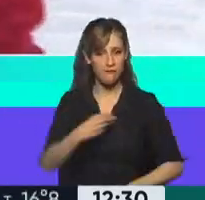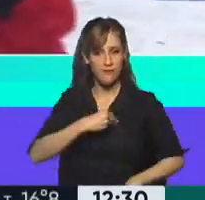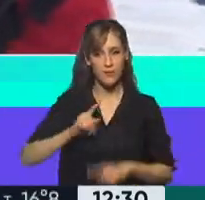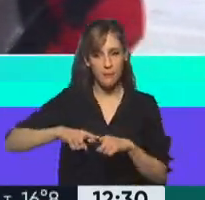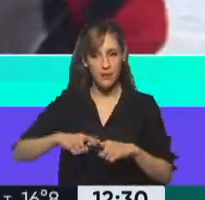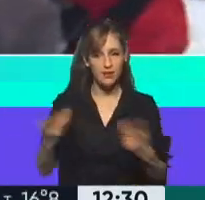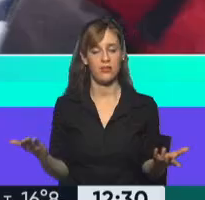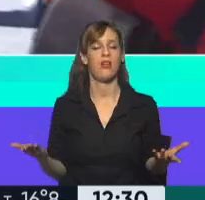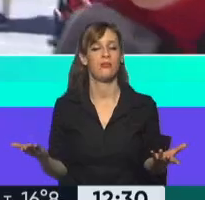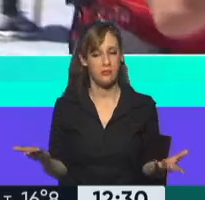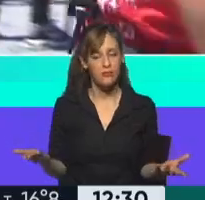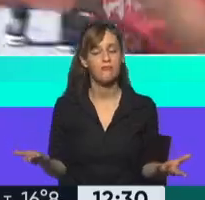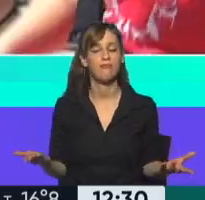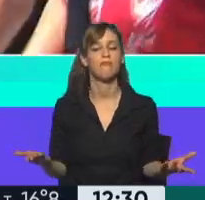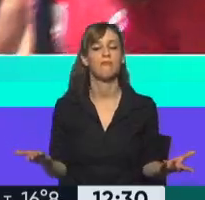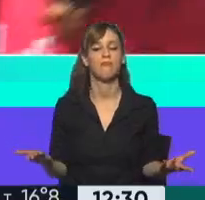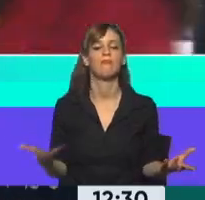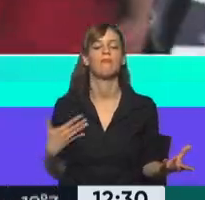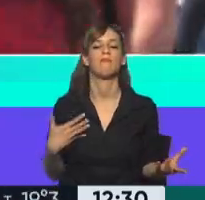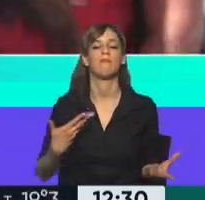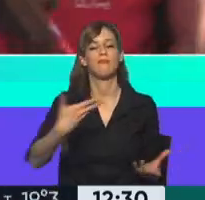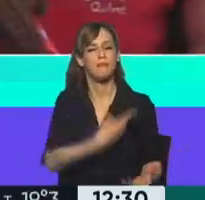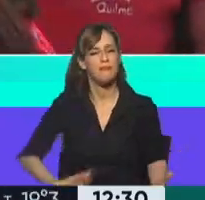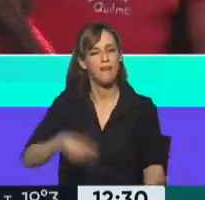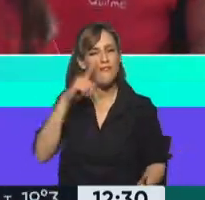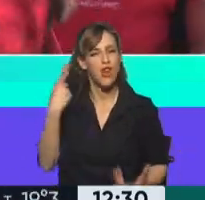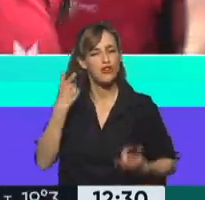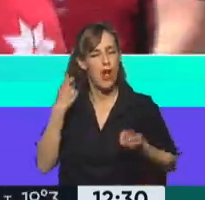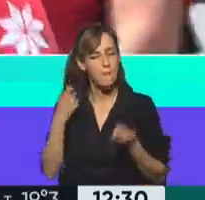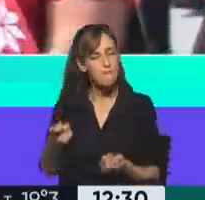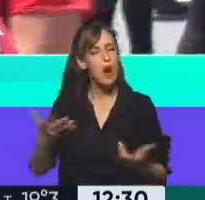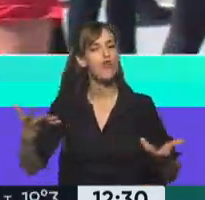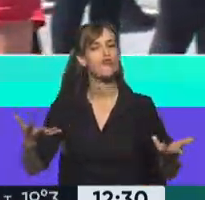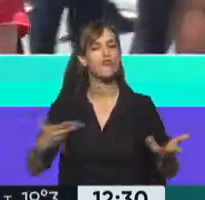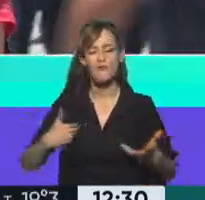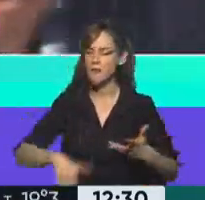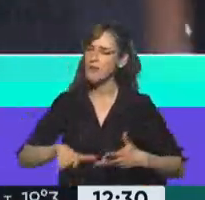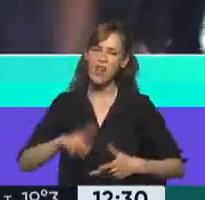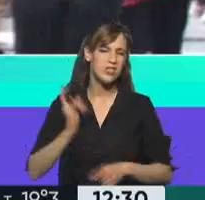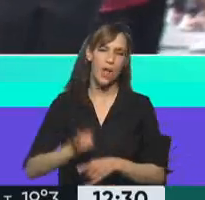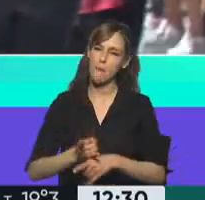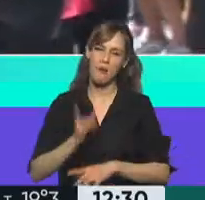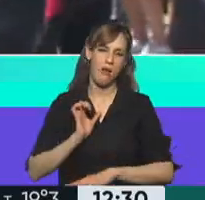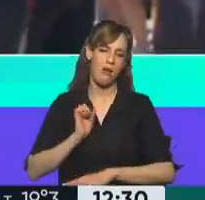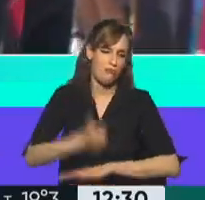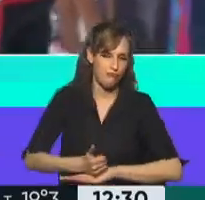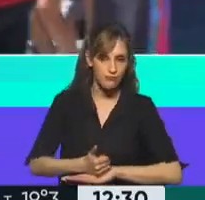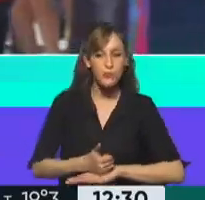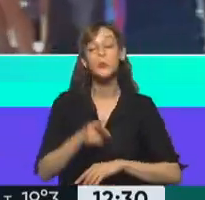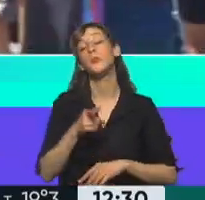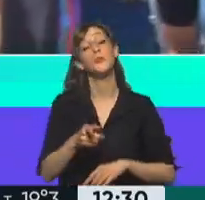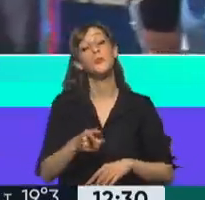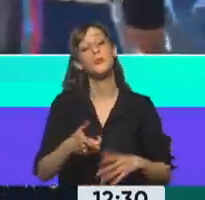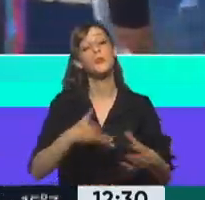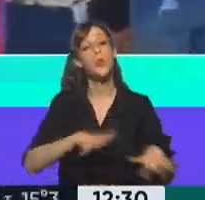Venimos a hacer el aguante a Alberto y para demostrar que estamos acá. Bueno. Y que vamos a estar siempre. Bueno, el resto del movimiento de Evita se concentra un poco